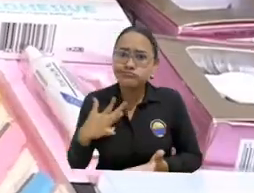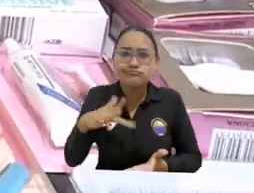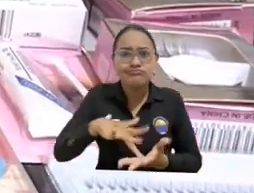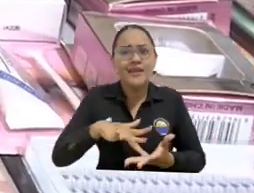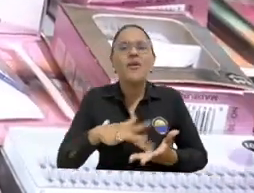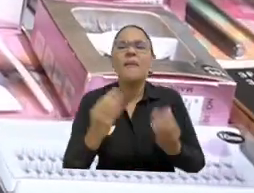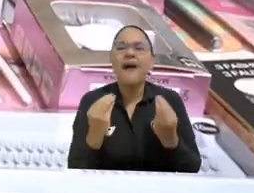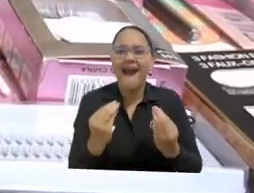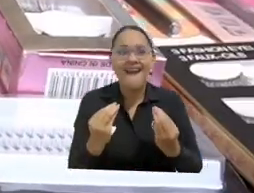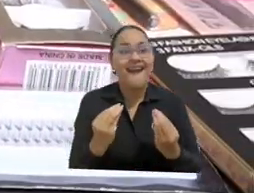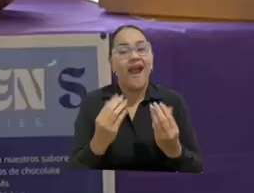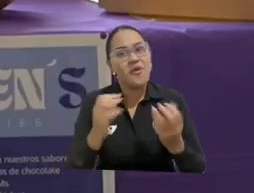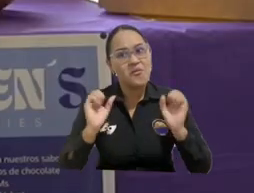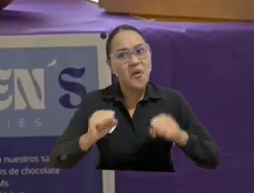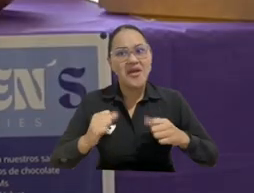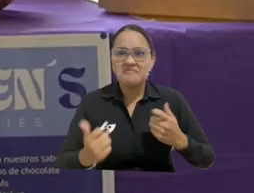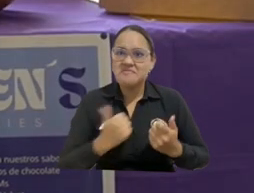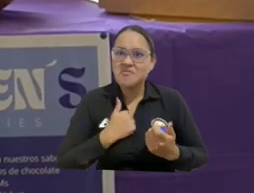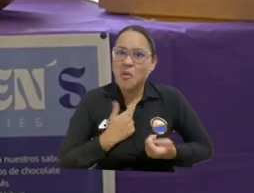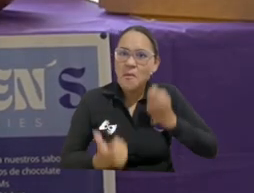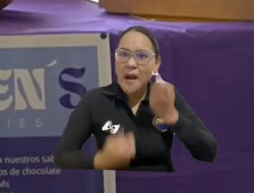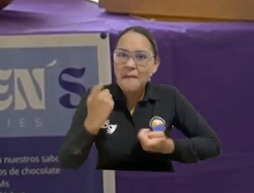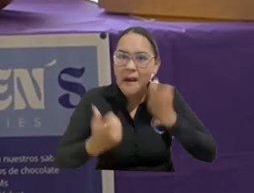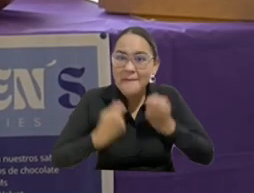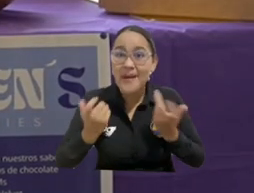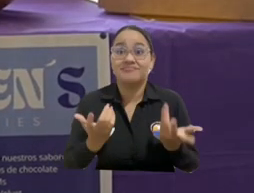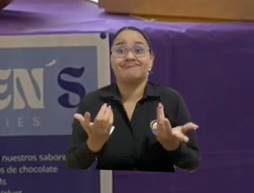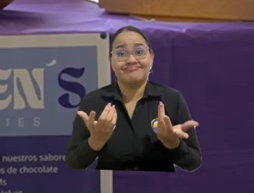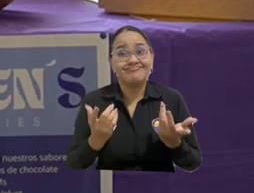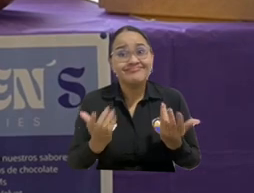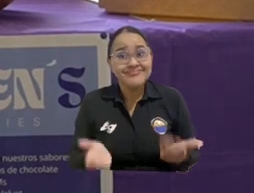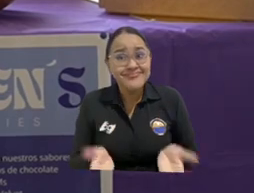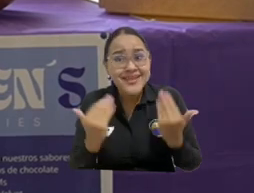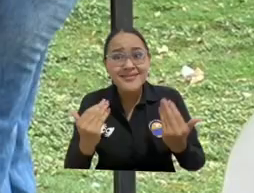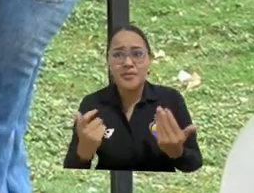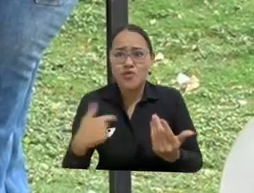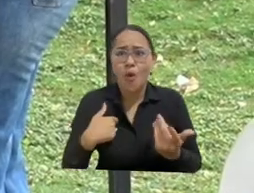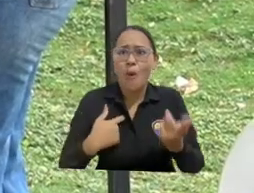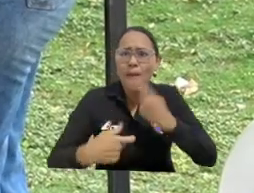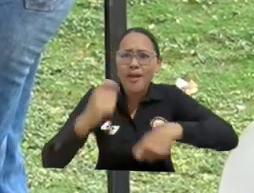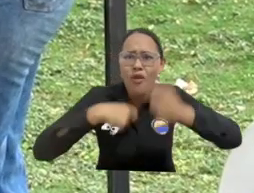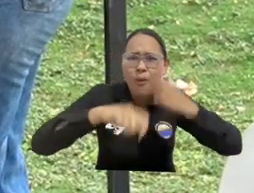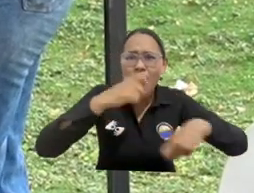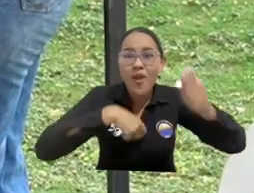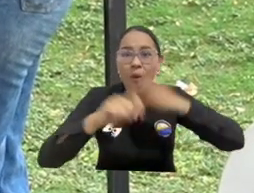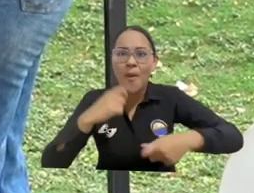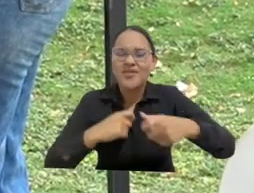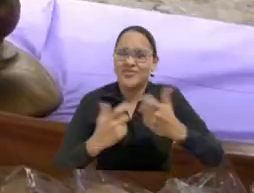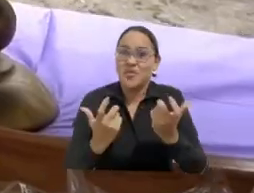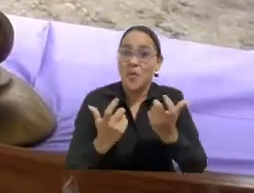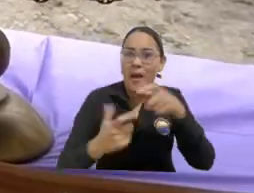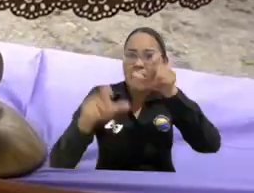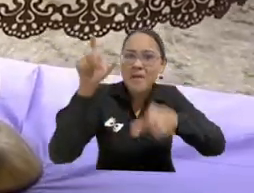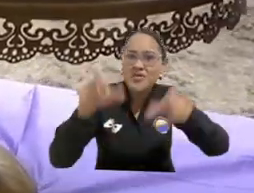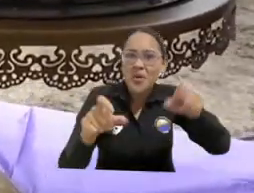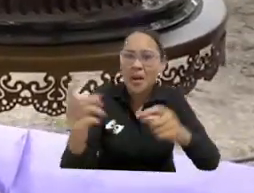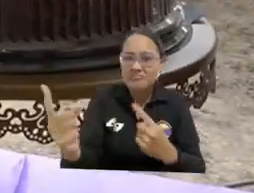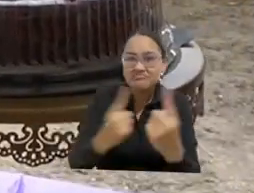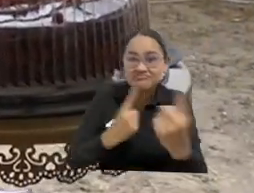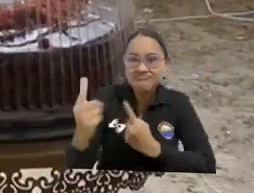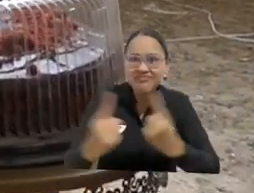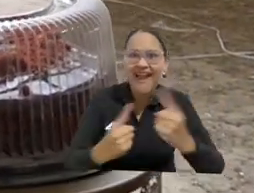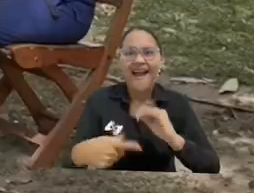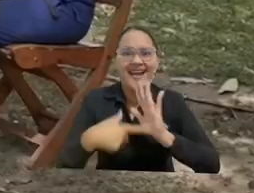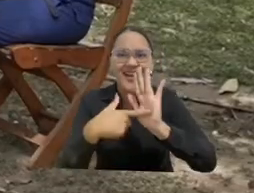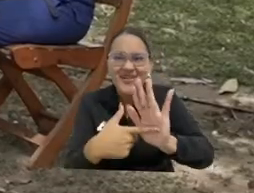el emprendimiento a otro nivel. A poder incrementar nuestras ventas, aumentar clientes y mostrar ese talento que nosotros a través del